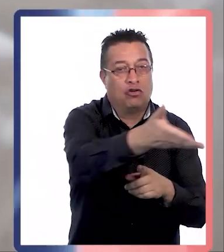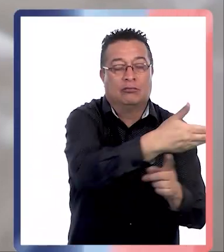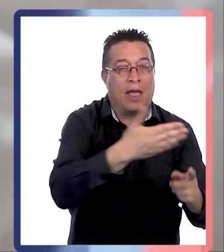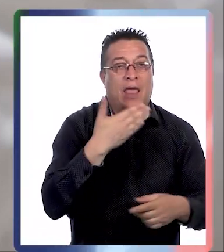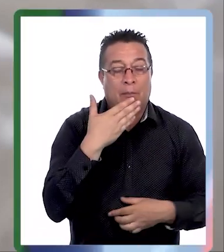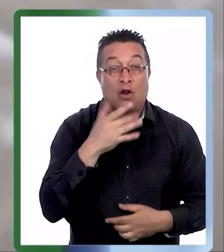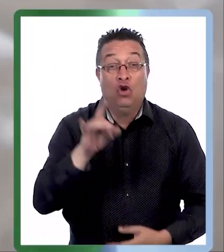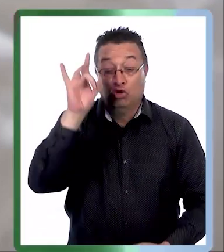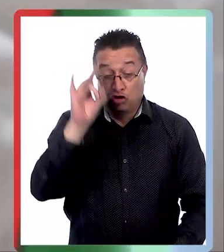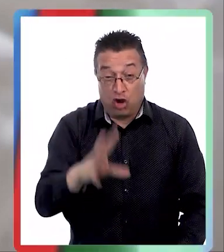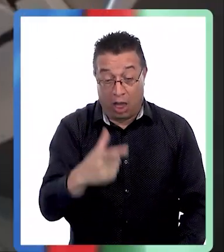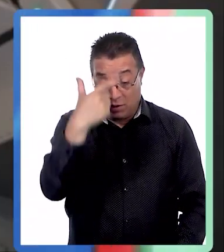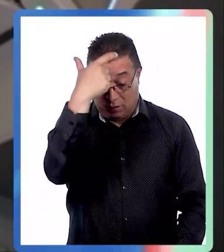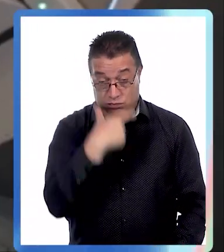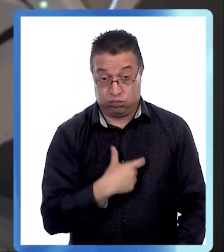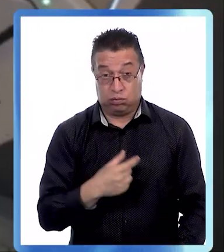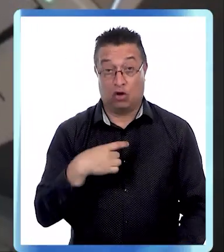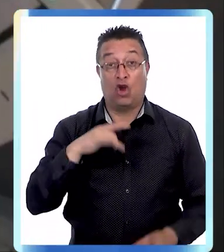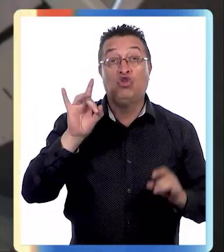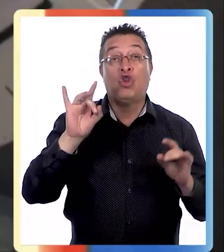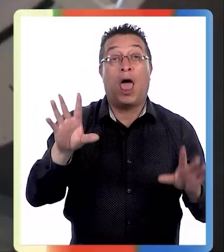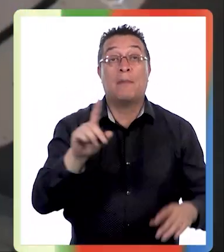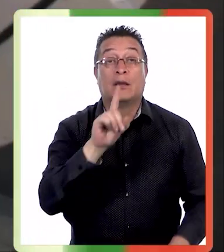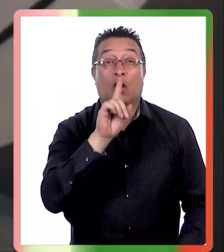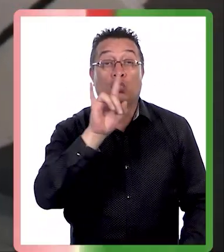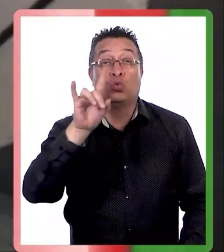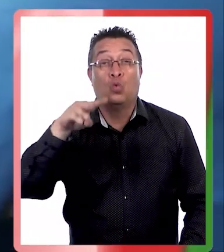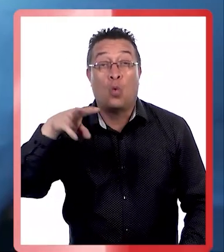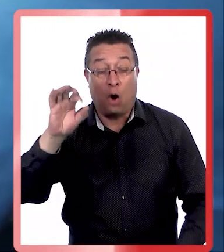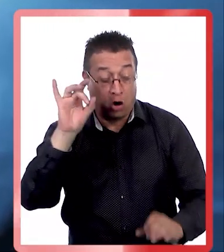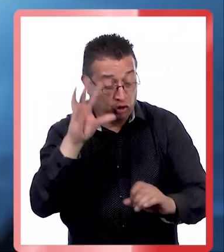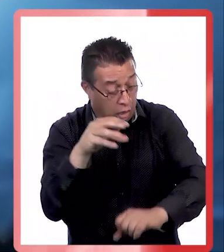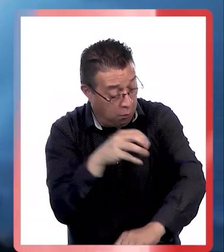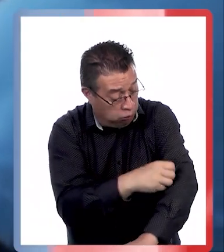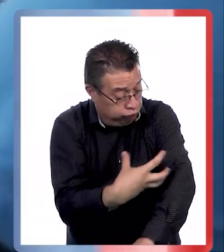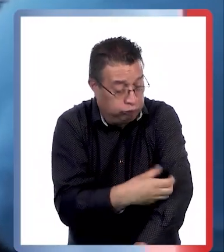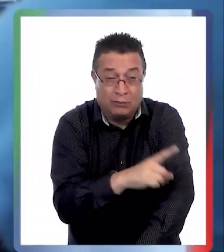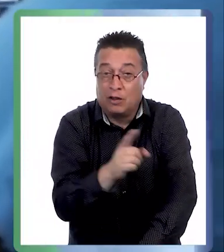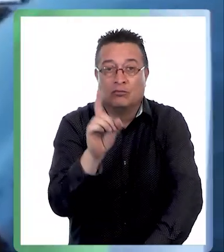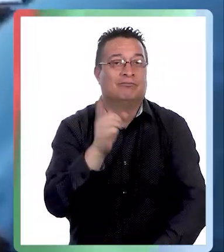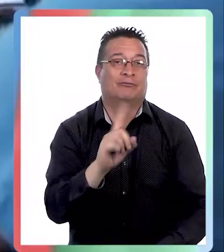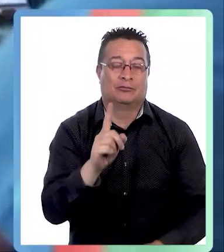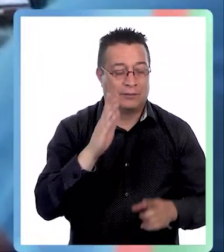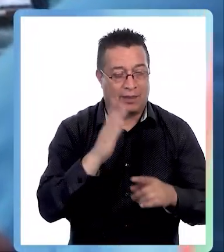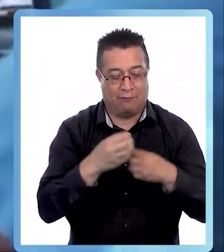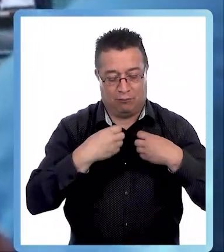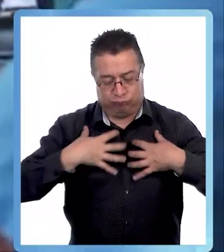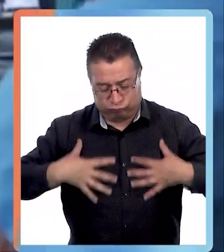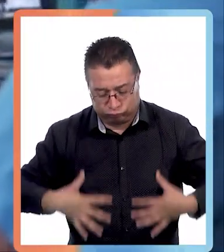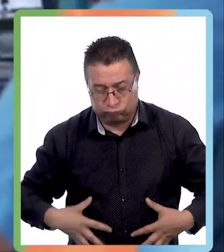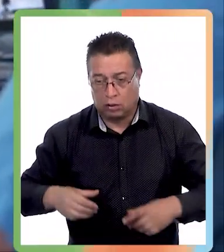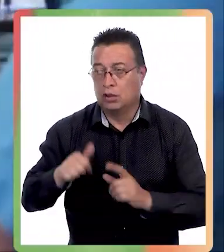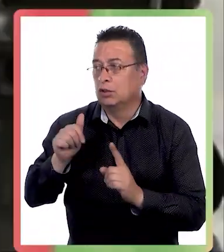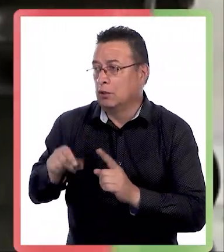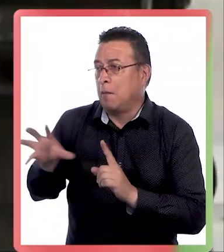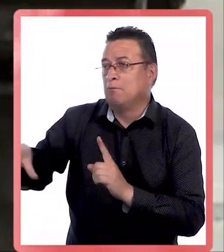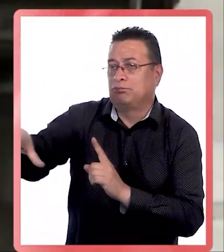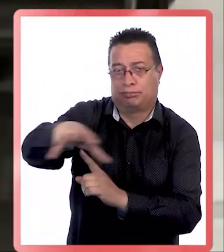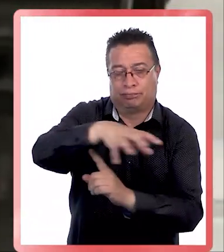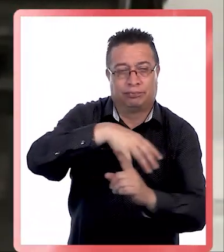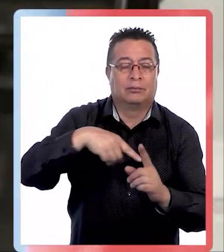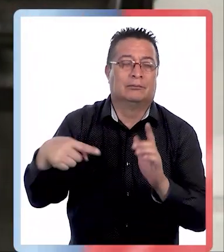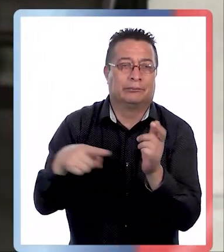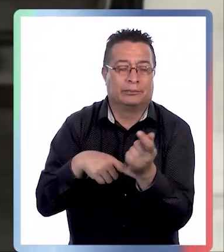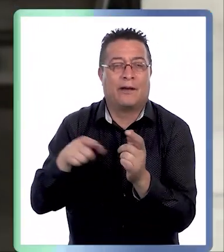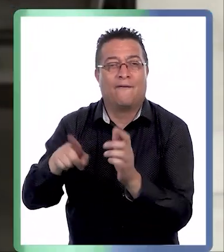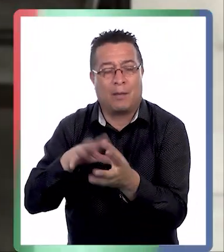de solo el tumor o la masa que está creciendo. Y por lo tanto tenemos que entender que somos personas que somos más